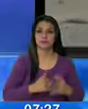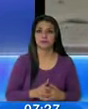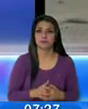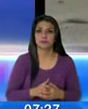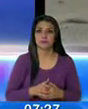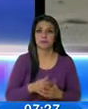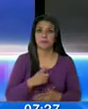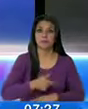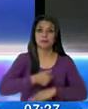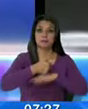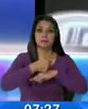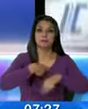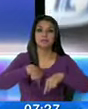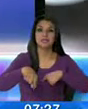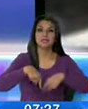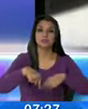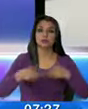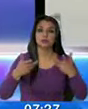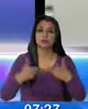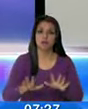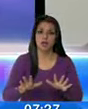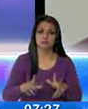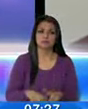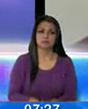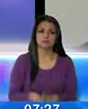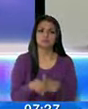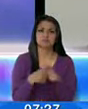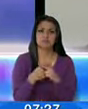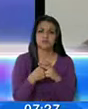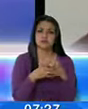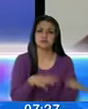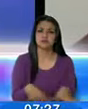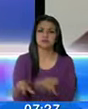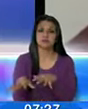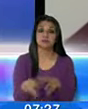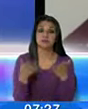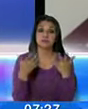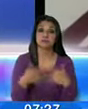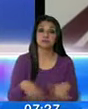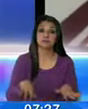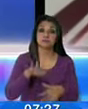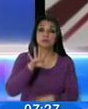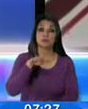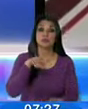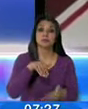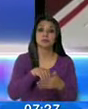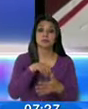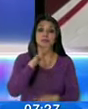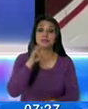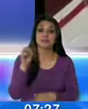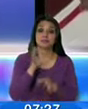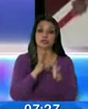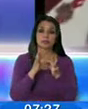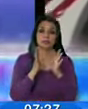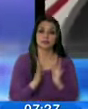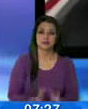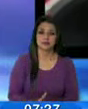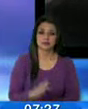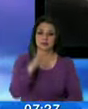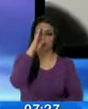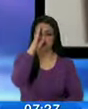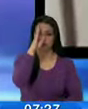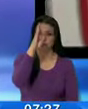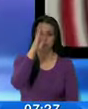Tránsito ha desplegado o activado aproximadamente a 4.700 compañeros uniformados que van